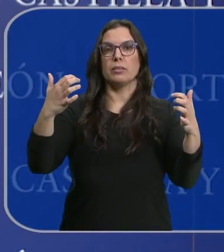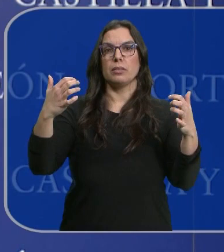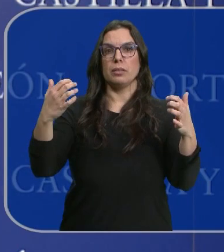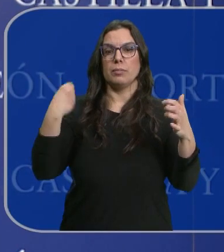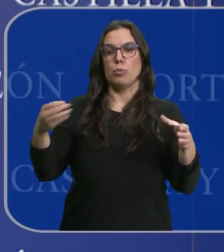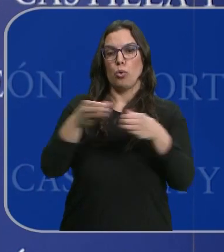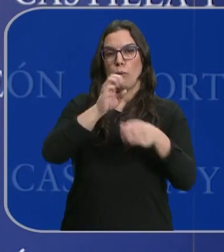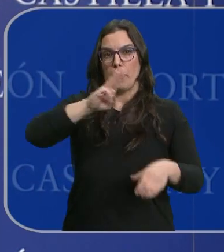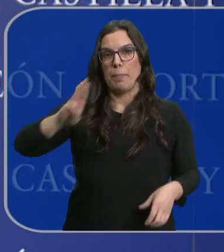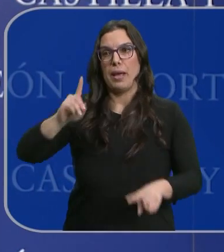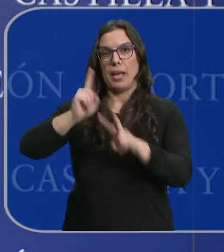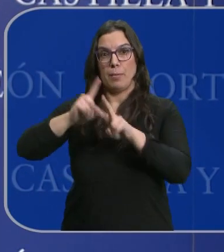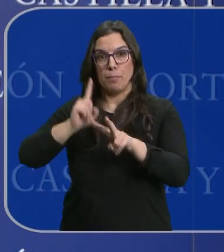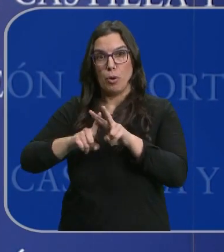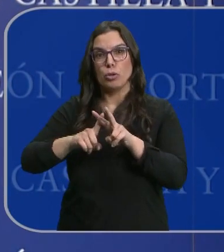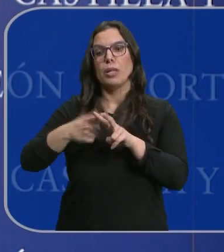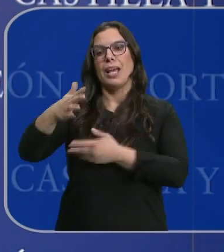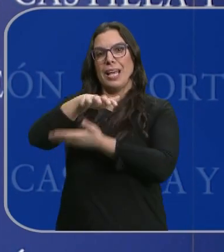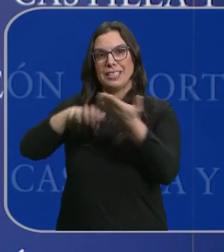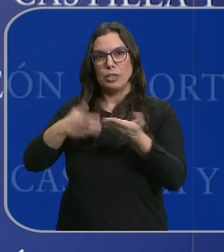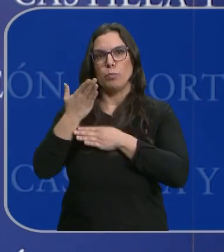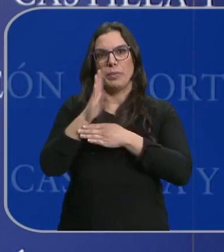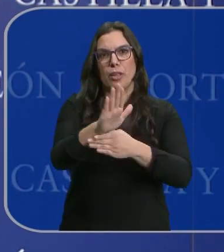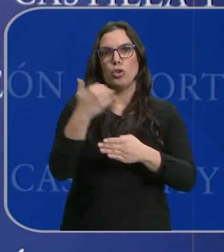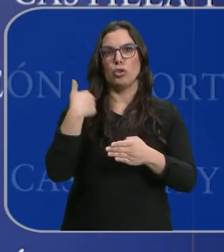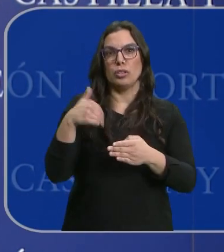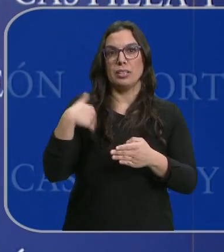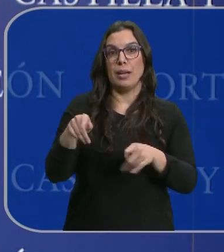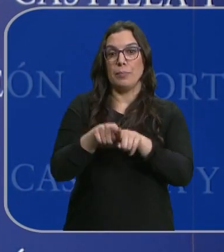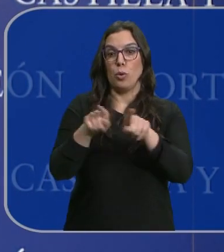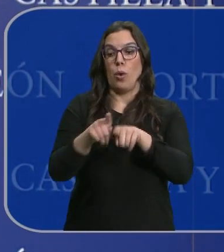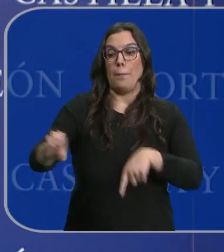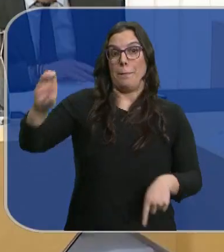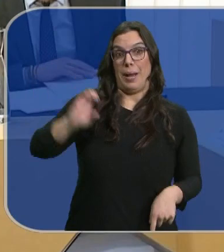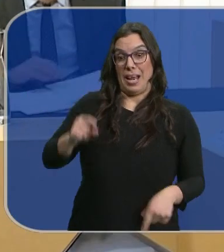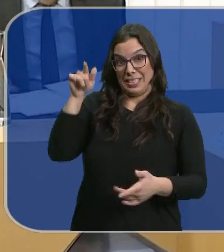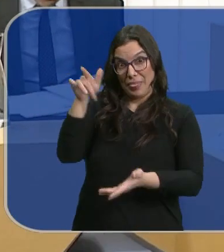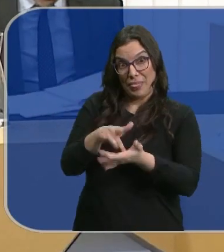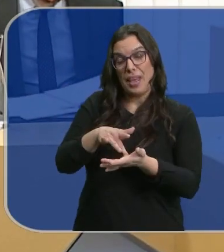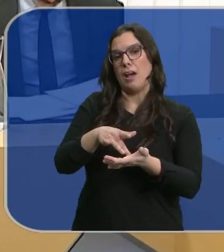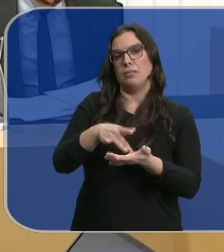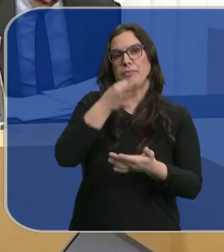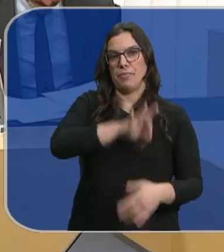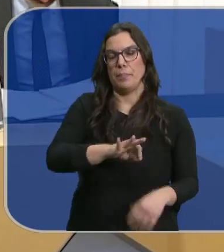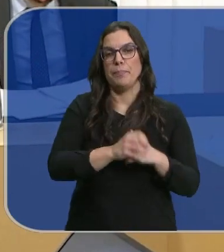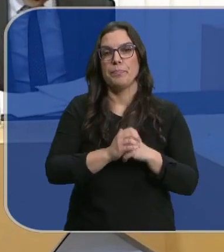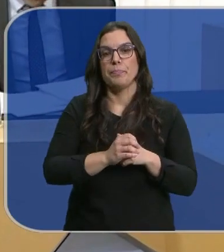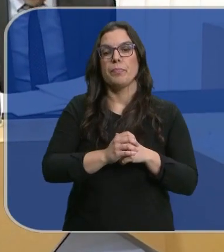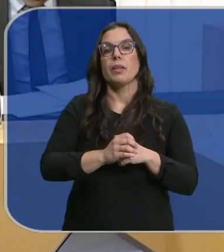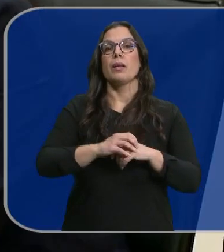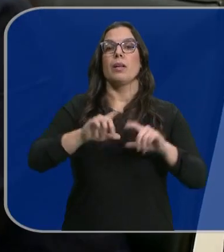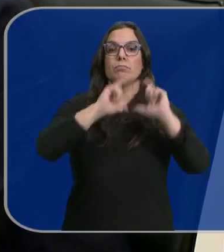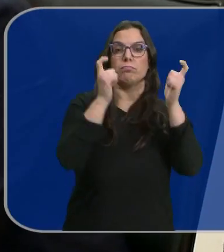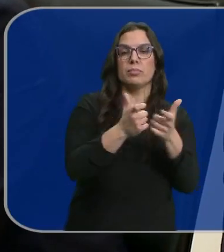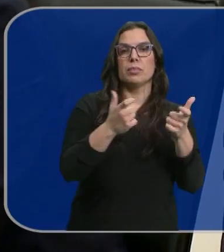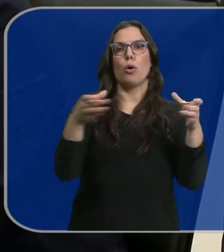del Grupo Popular y el Grupo Vox, han presentado un escrito renunciando a la indemnización. Vox no ha comparecido tras las reuniones de la mesa y